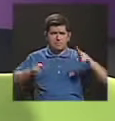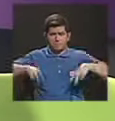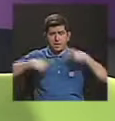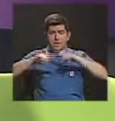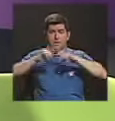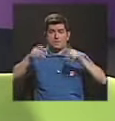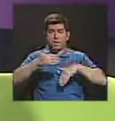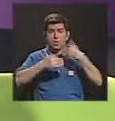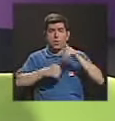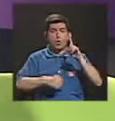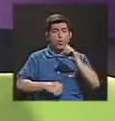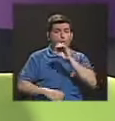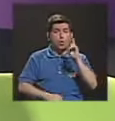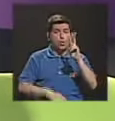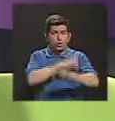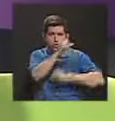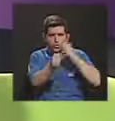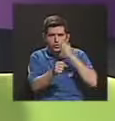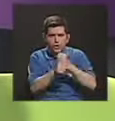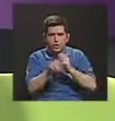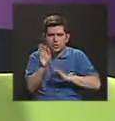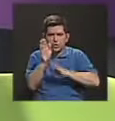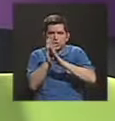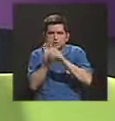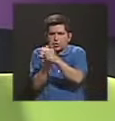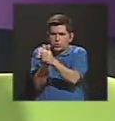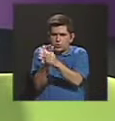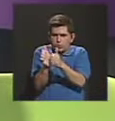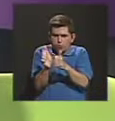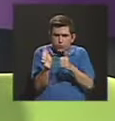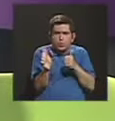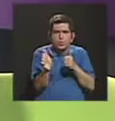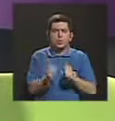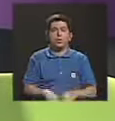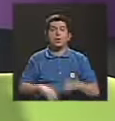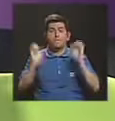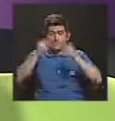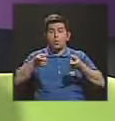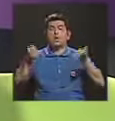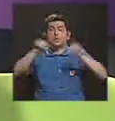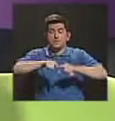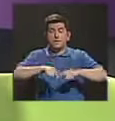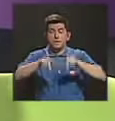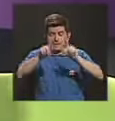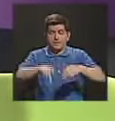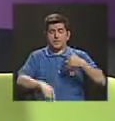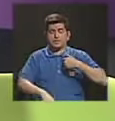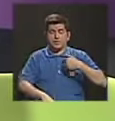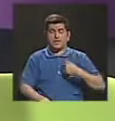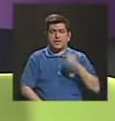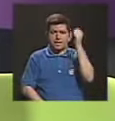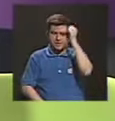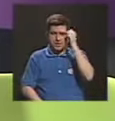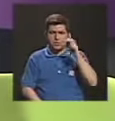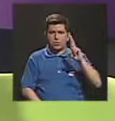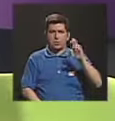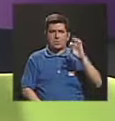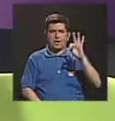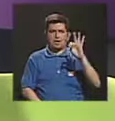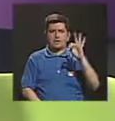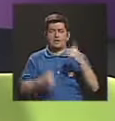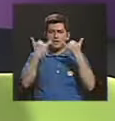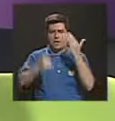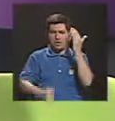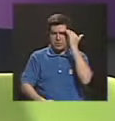vida, pero luego de 1 o 2 años su desarrollo retrocede. Esto puede ocurrir si la paciente presenta síndrome de Rett.